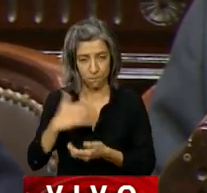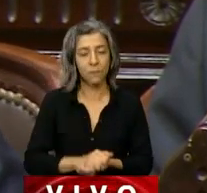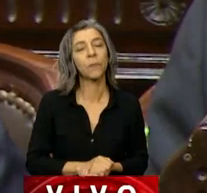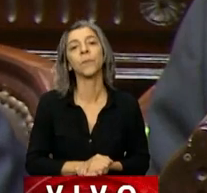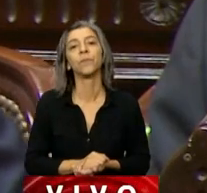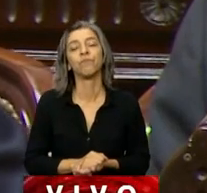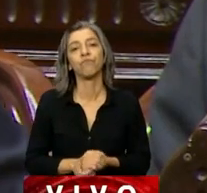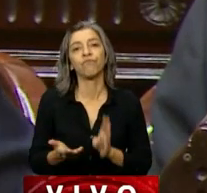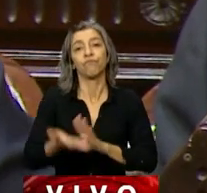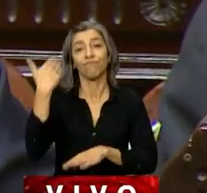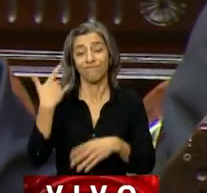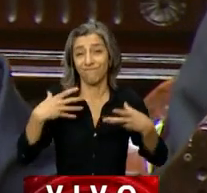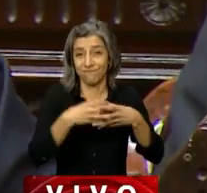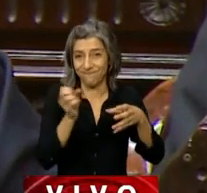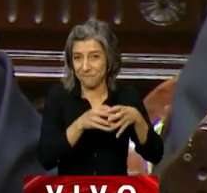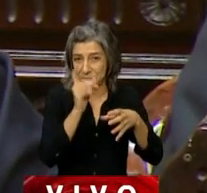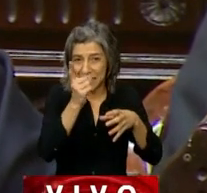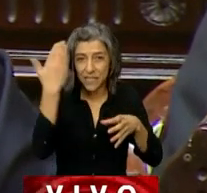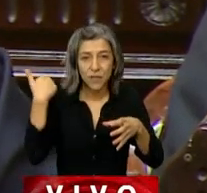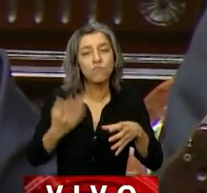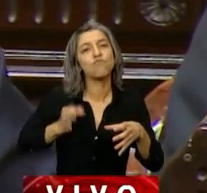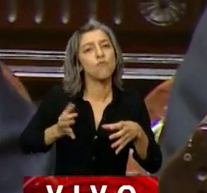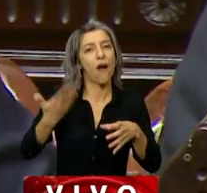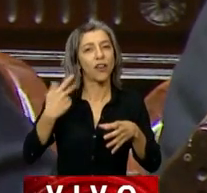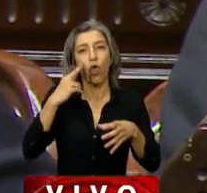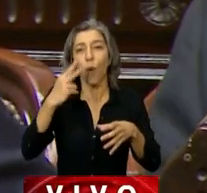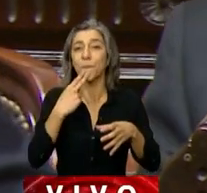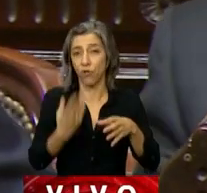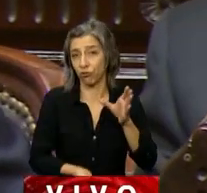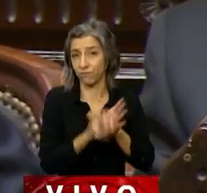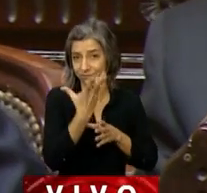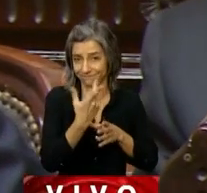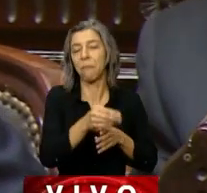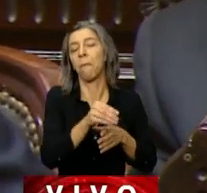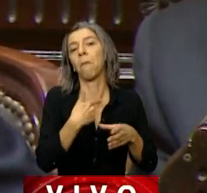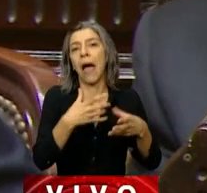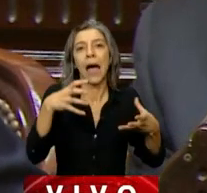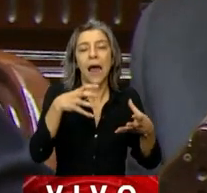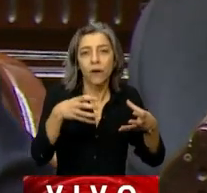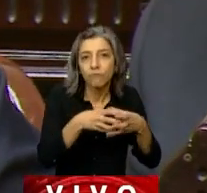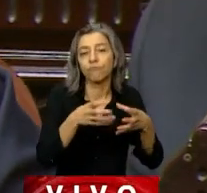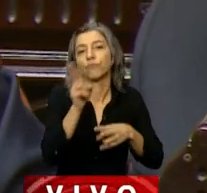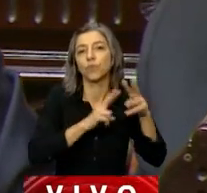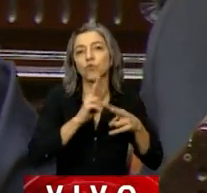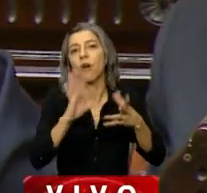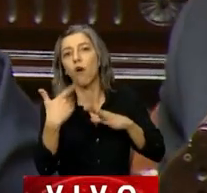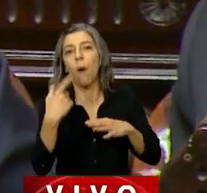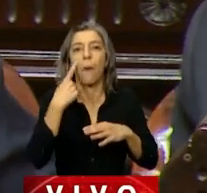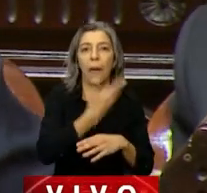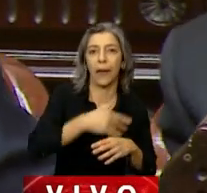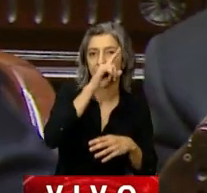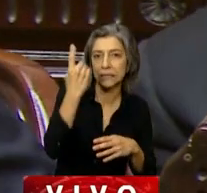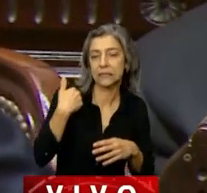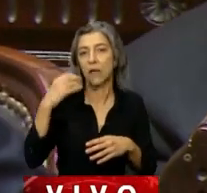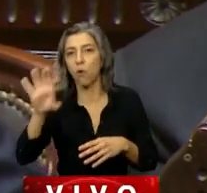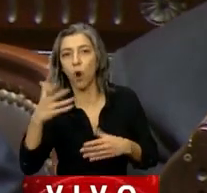El fideicomiso anterior fue creado en el año 2011 para resolver la controversia que había entre el Estado Nacional y la provincia, de